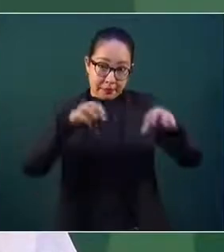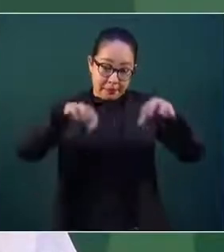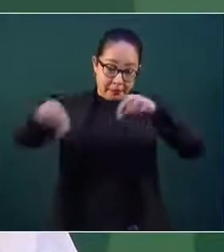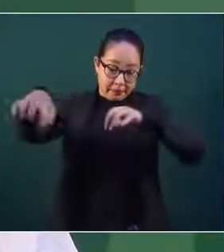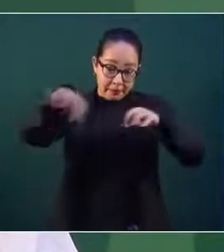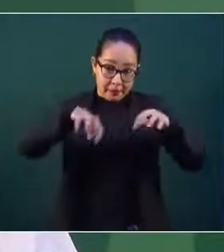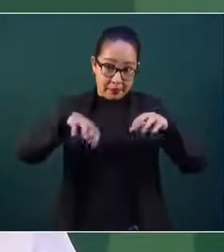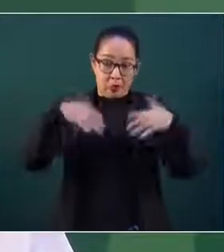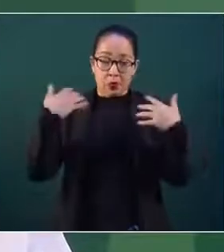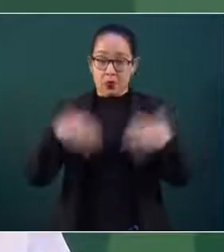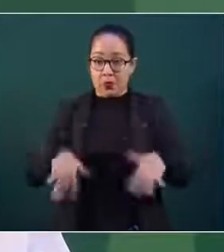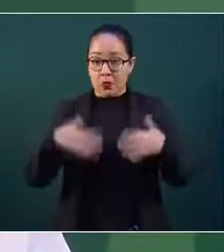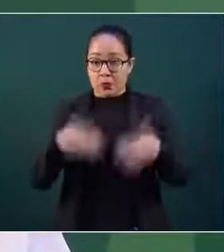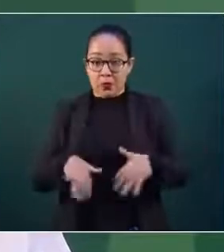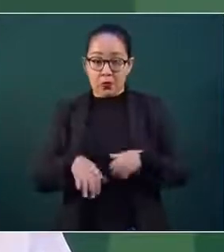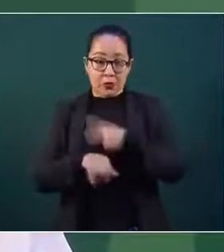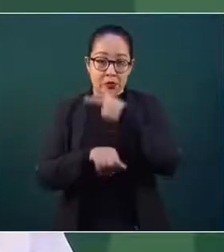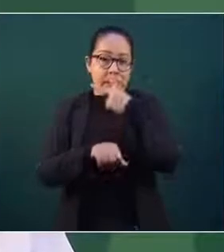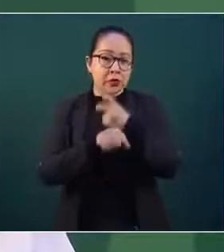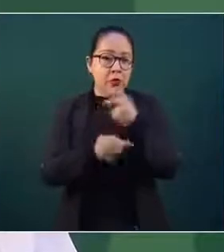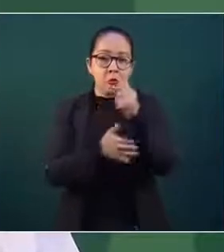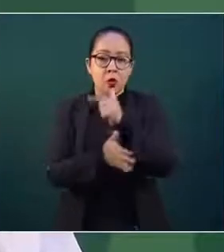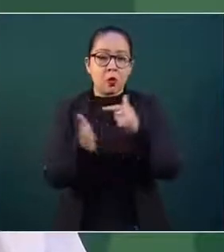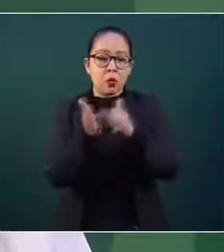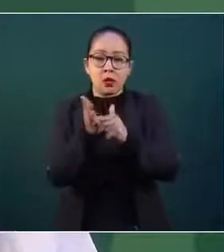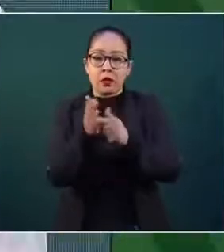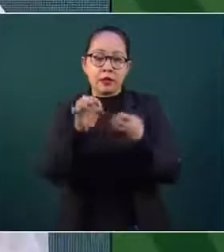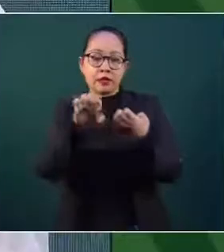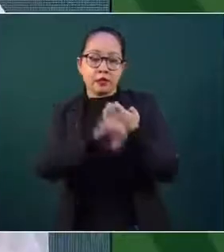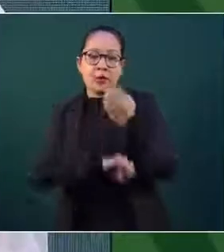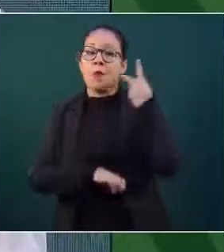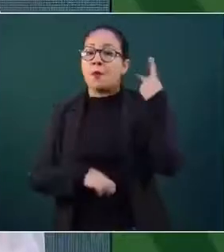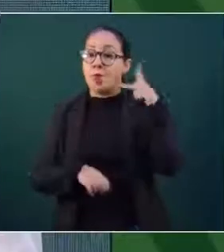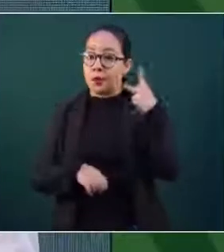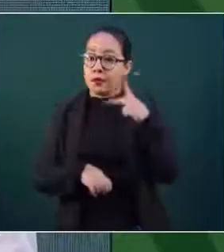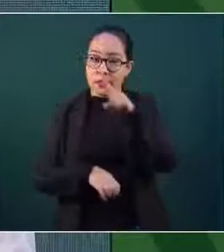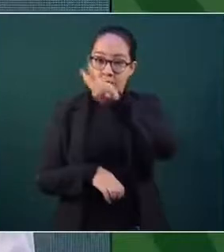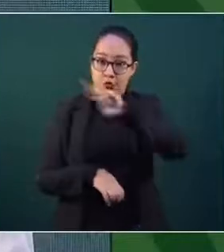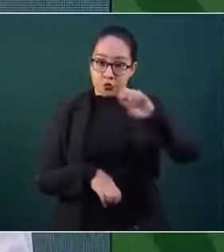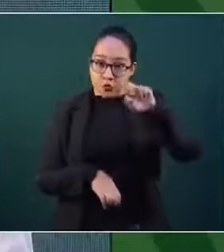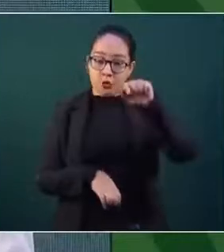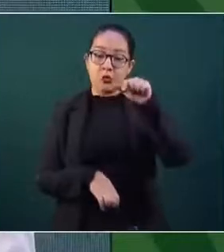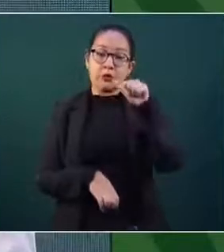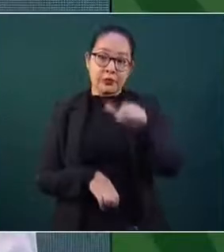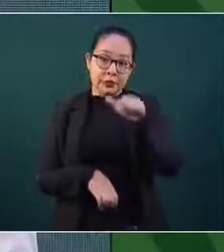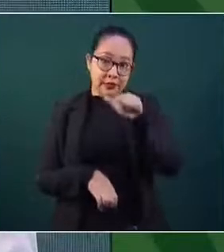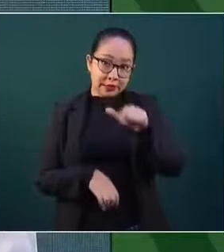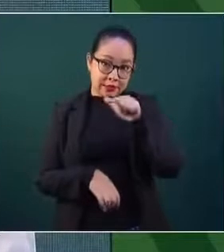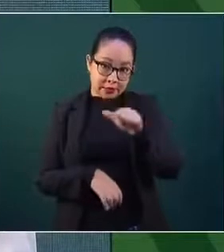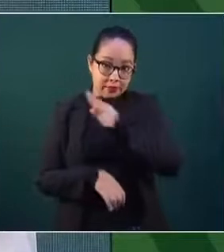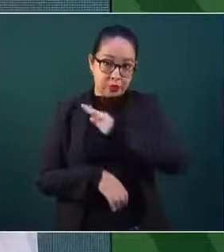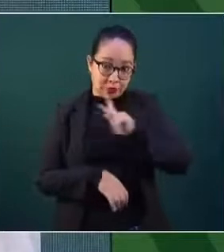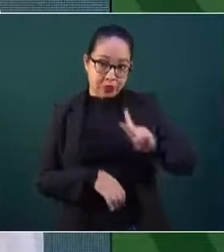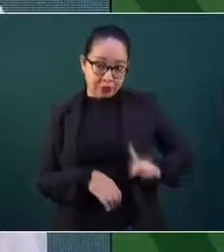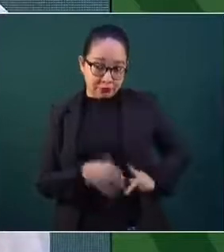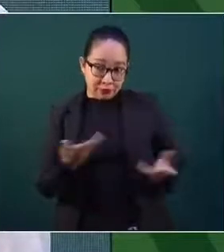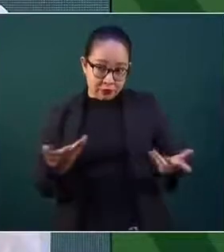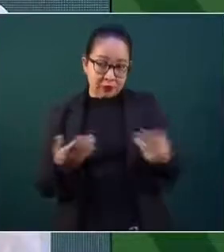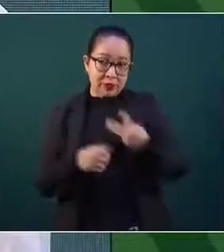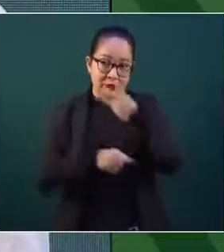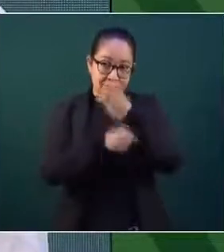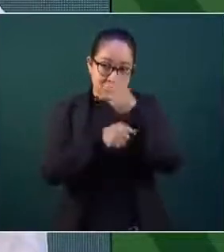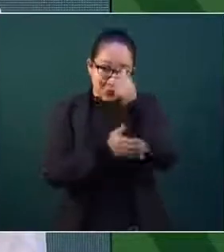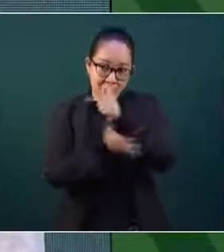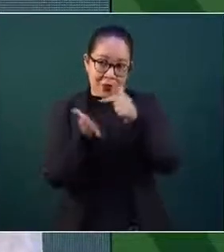segundo lugar es Puebla con 217 municipios, el tercer lugar es